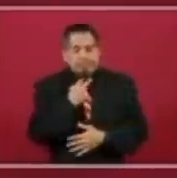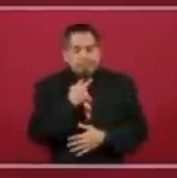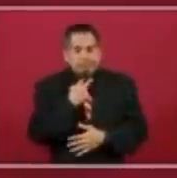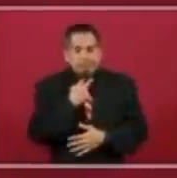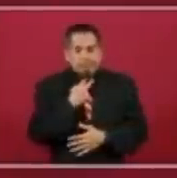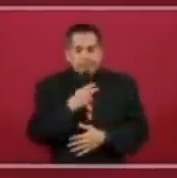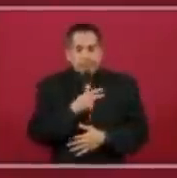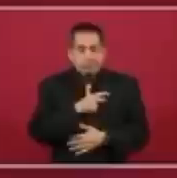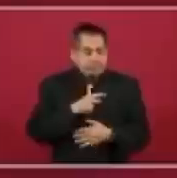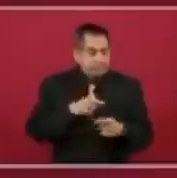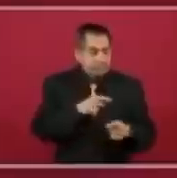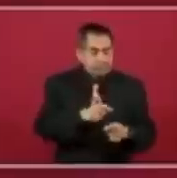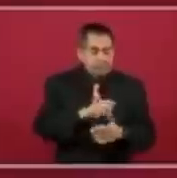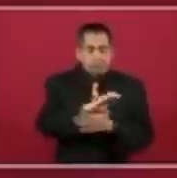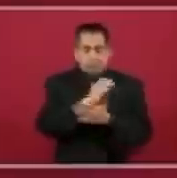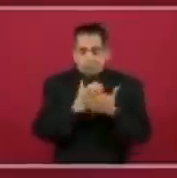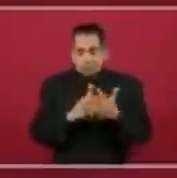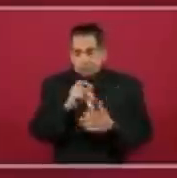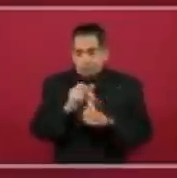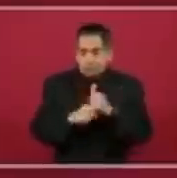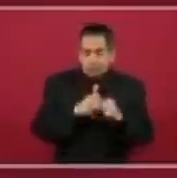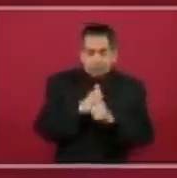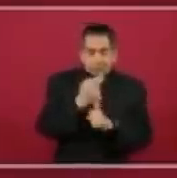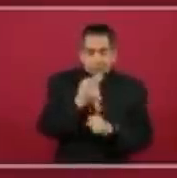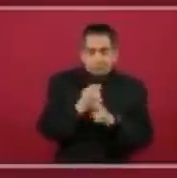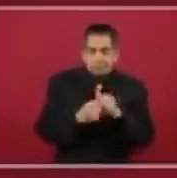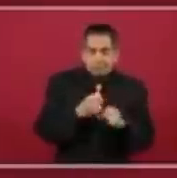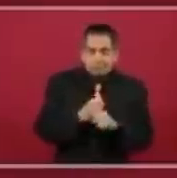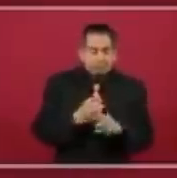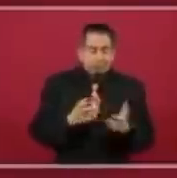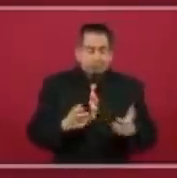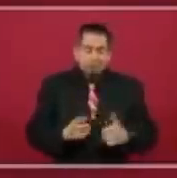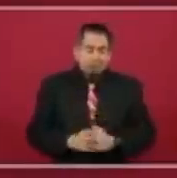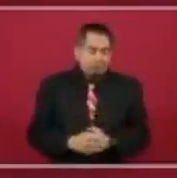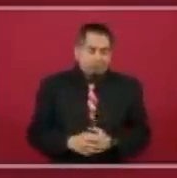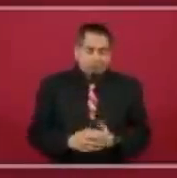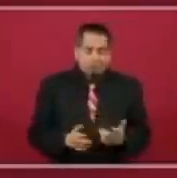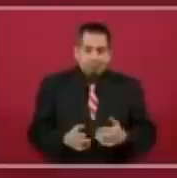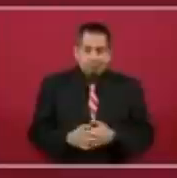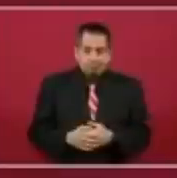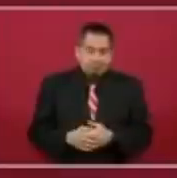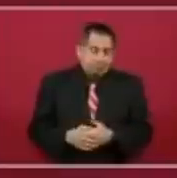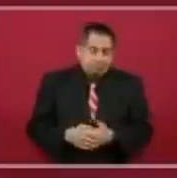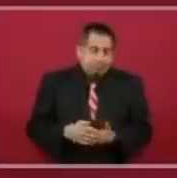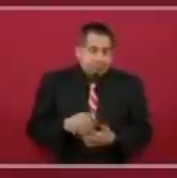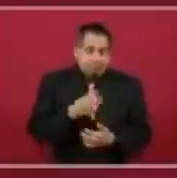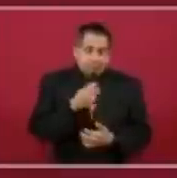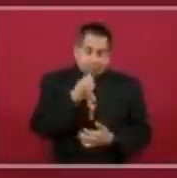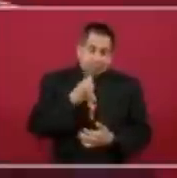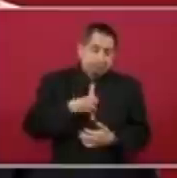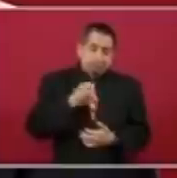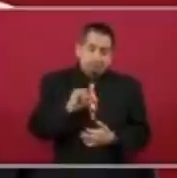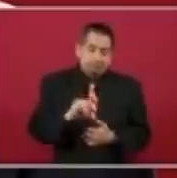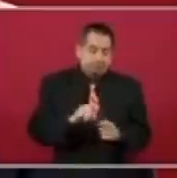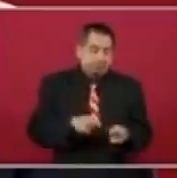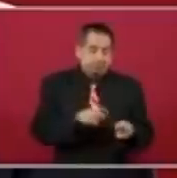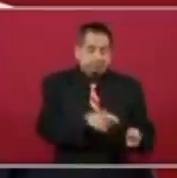un contrato de 20, de 25, pues sí, así debe ser.